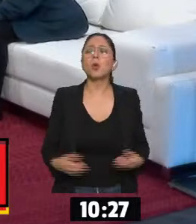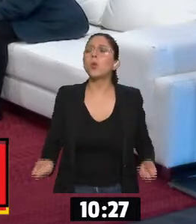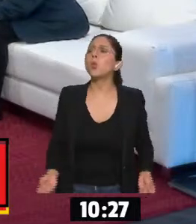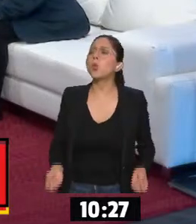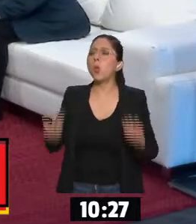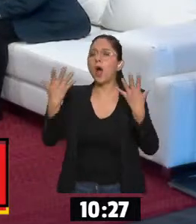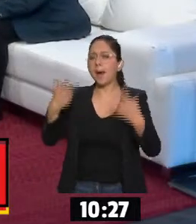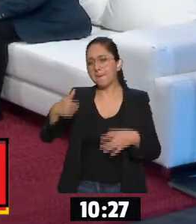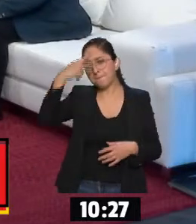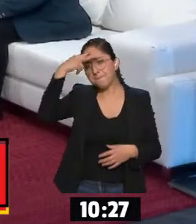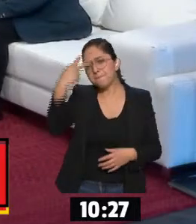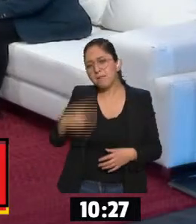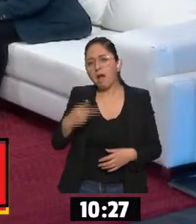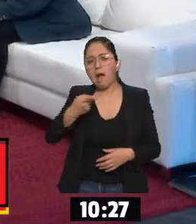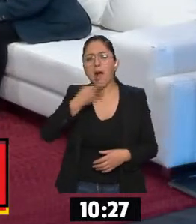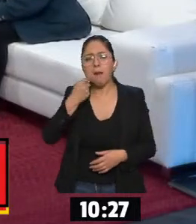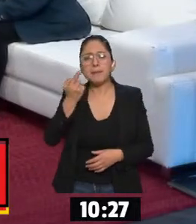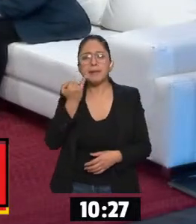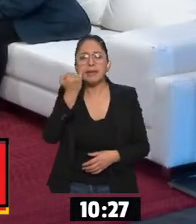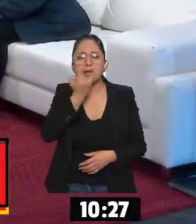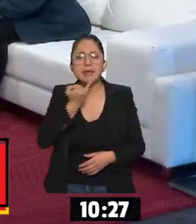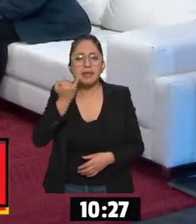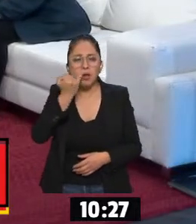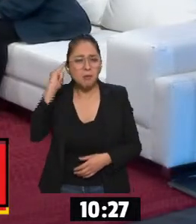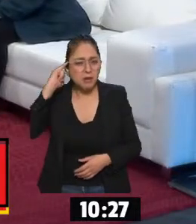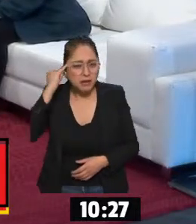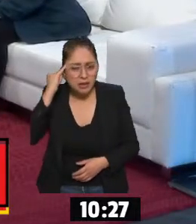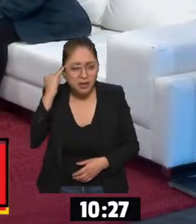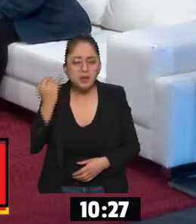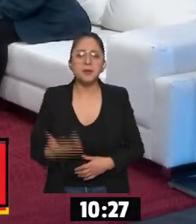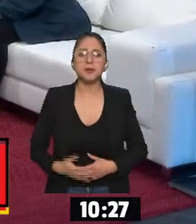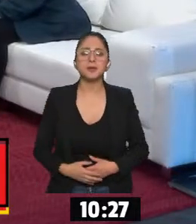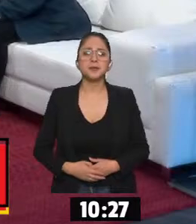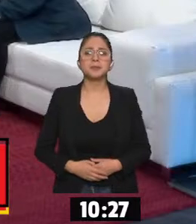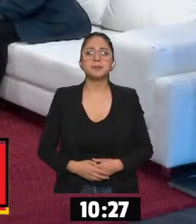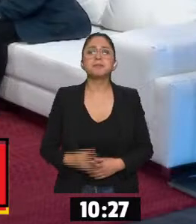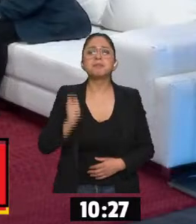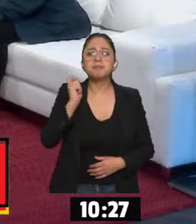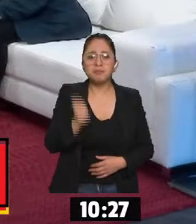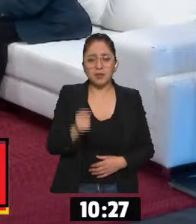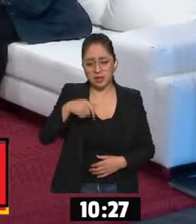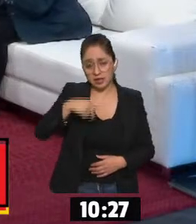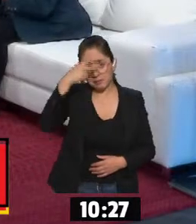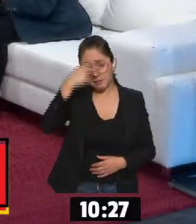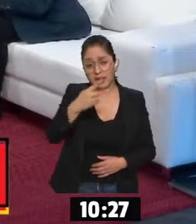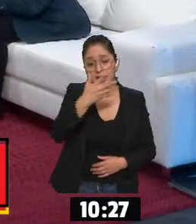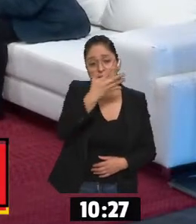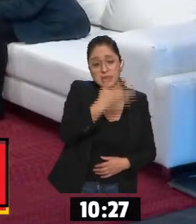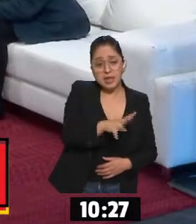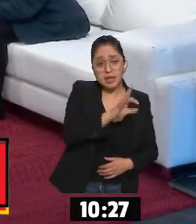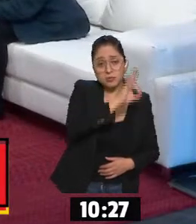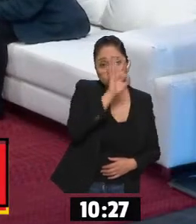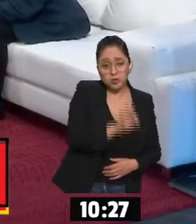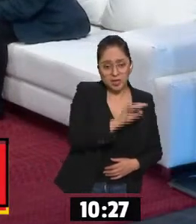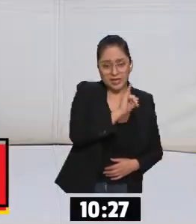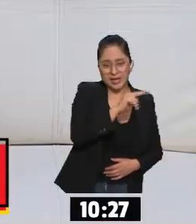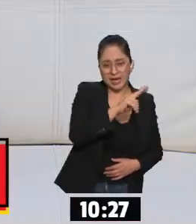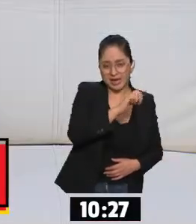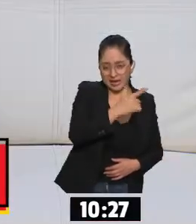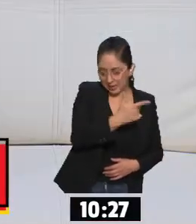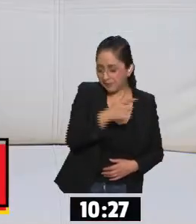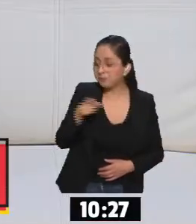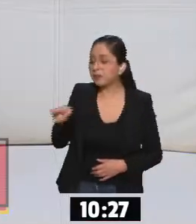México? Las lenguas, según cifras del INEGI, el 10% en el país. Según cifras de nuestras